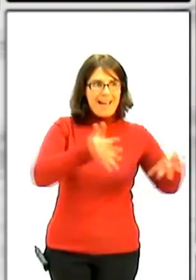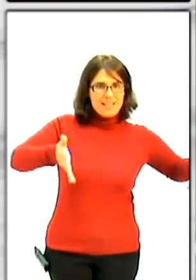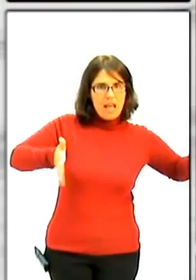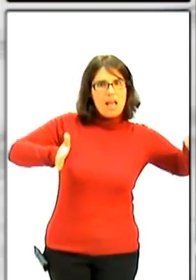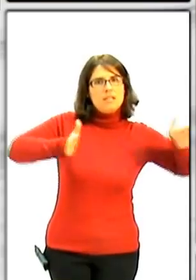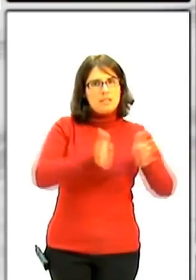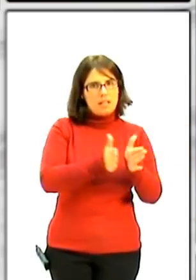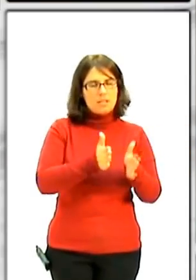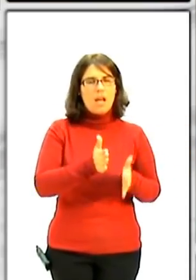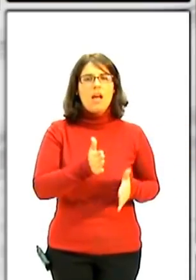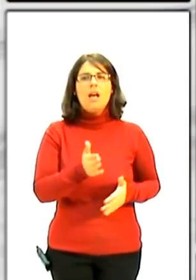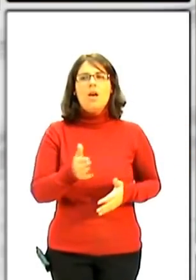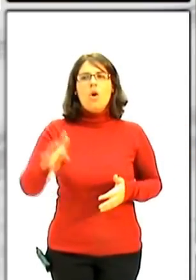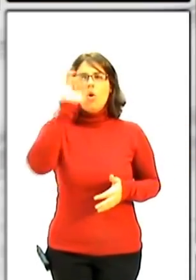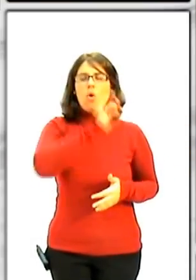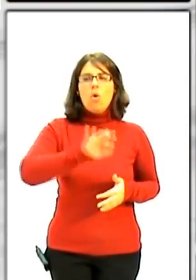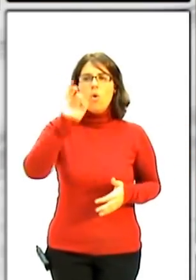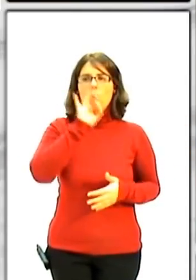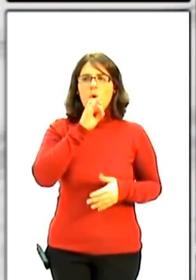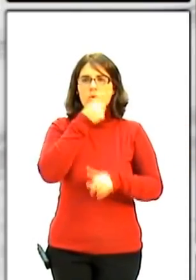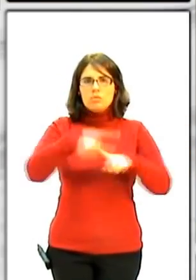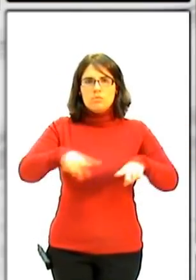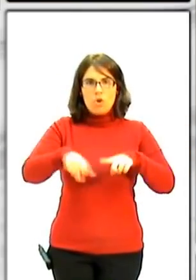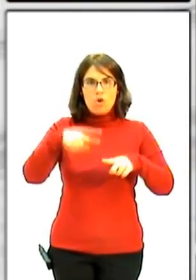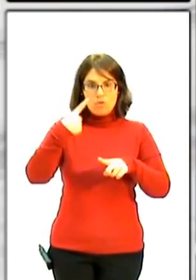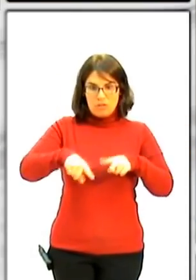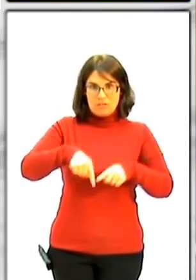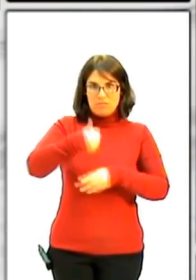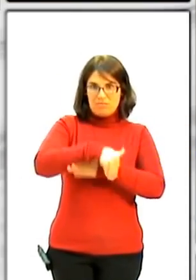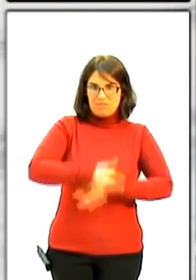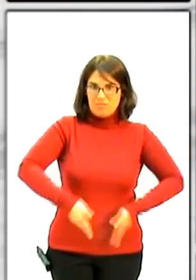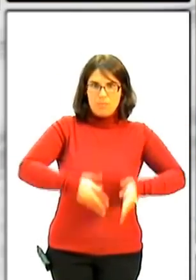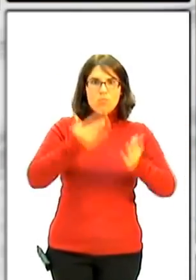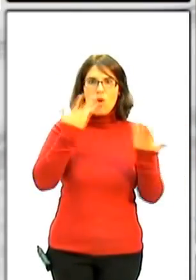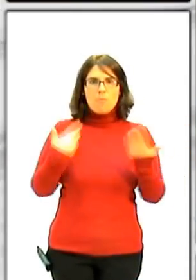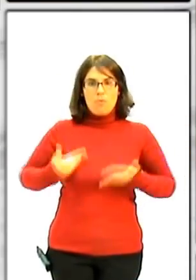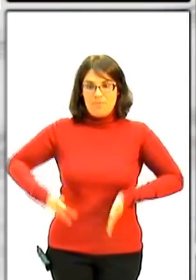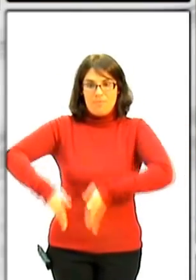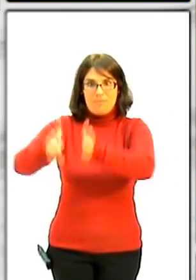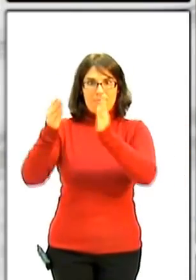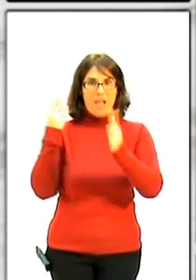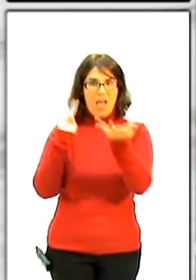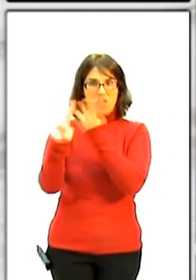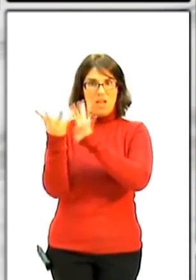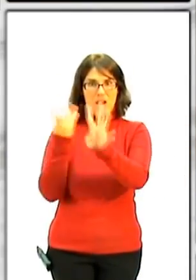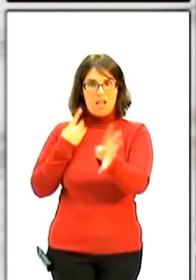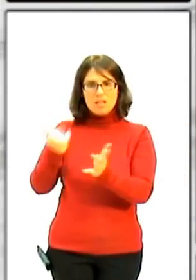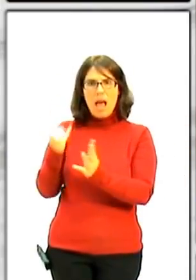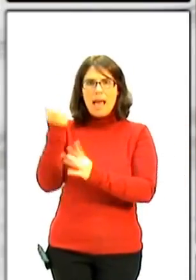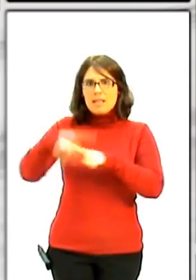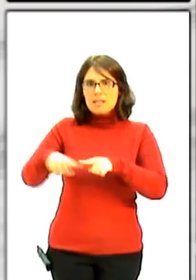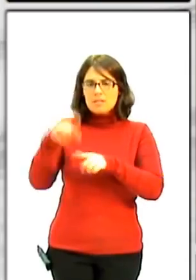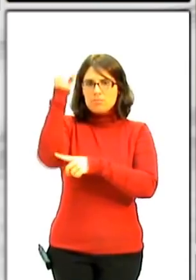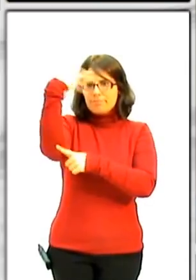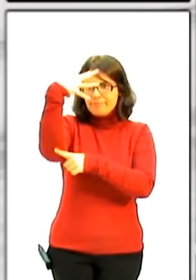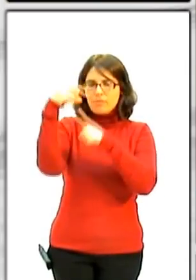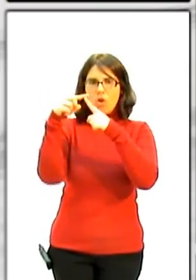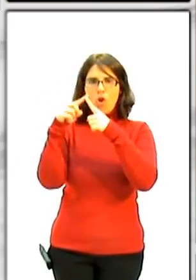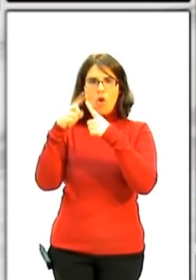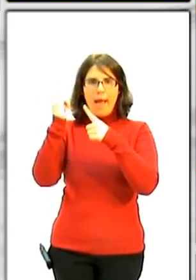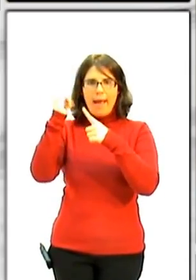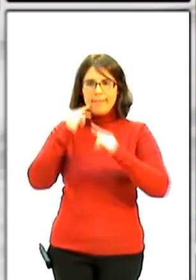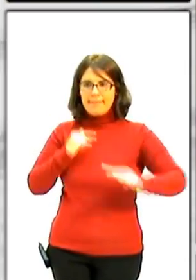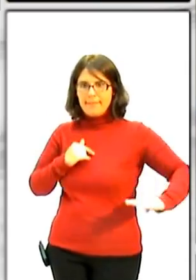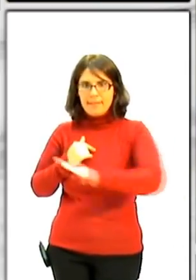estrechas, qué tipo de elementos urbanísticos hay en esas aceras o qué problemas puede haber ahí en esas aceras, si hay pasos de carruajes,